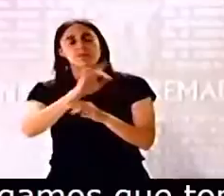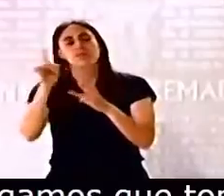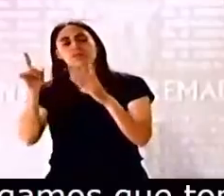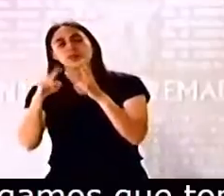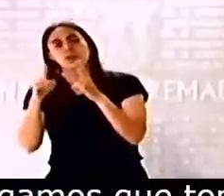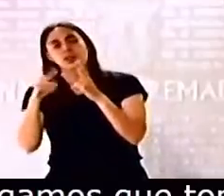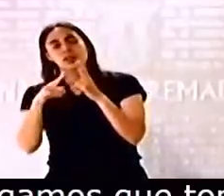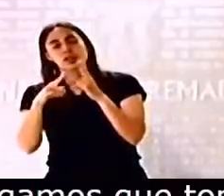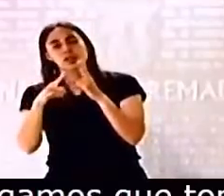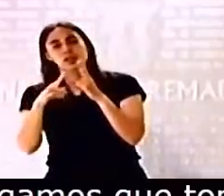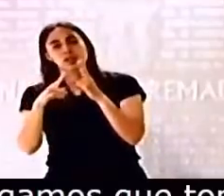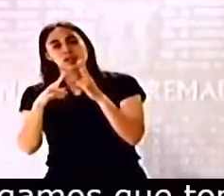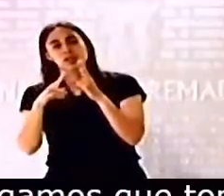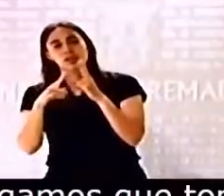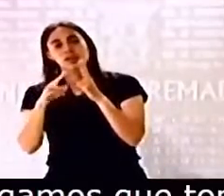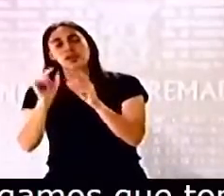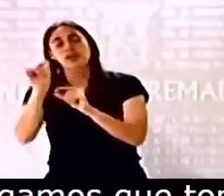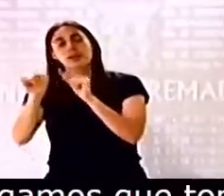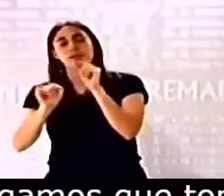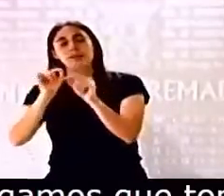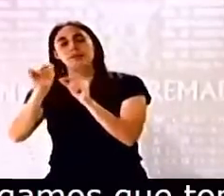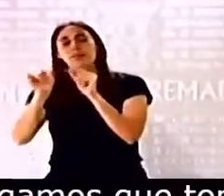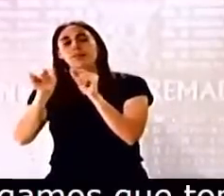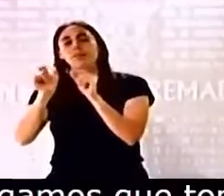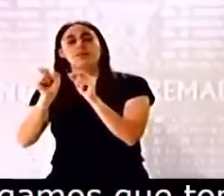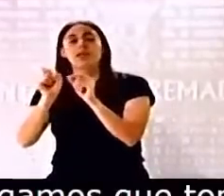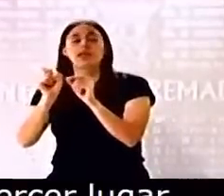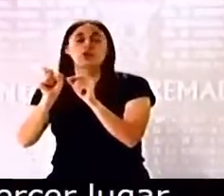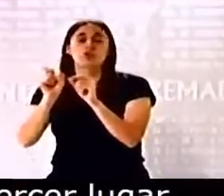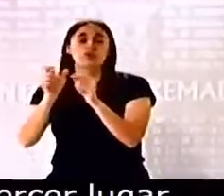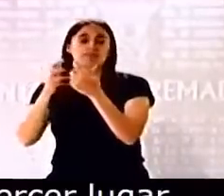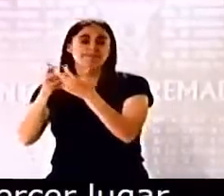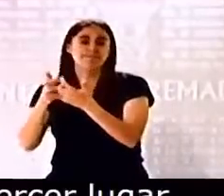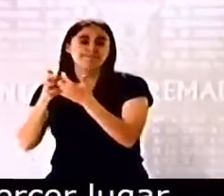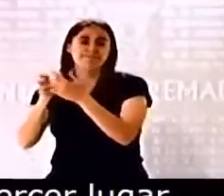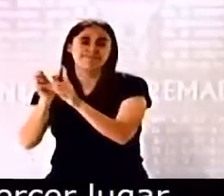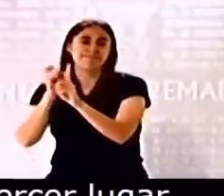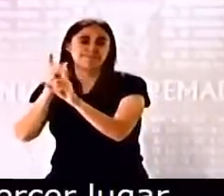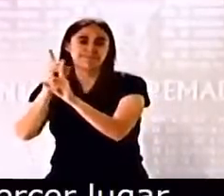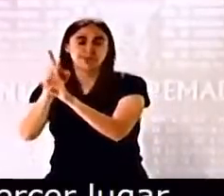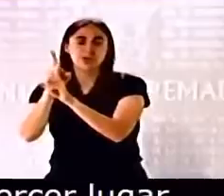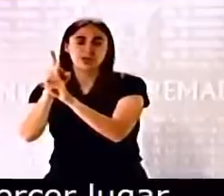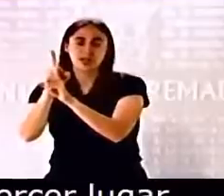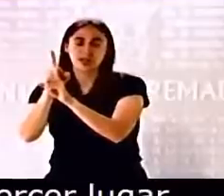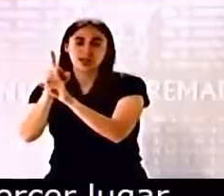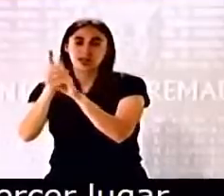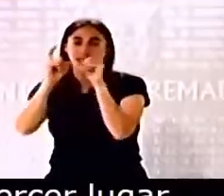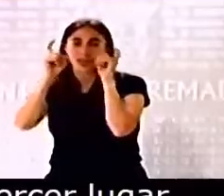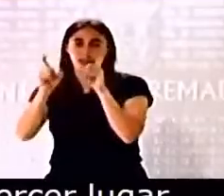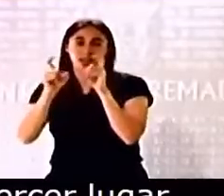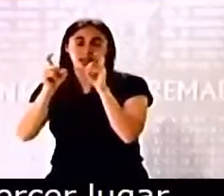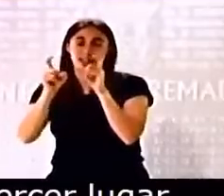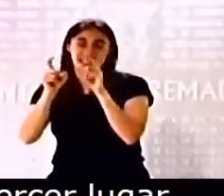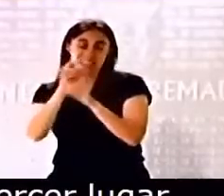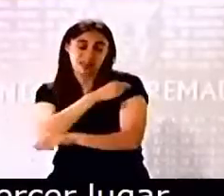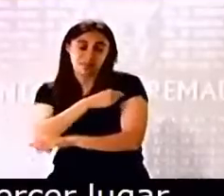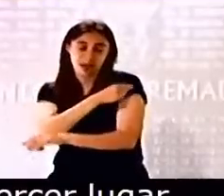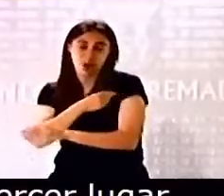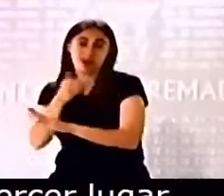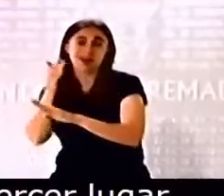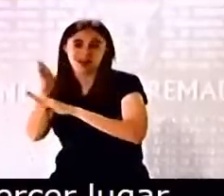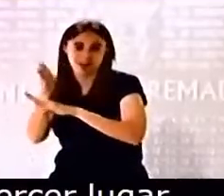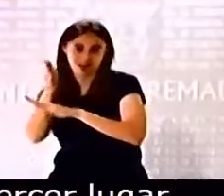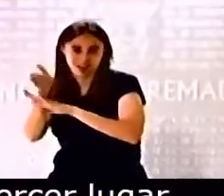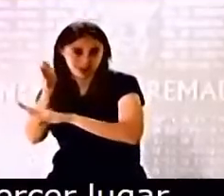lugar, combatiendo claramente el virus a través de acudir masivamente a los actos de vacunación. El